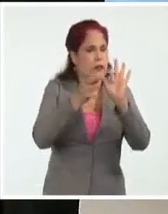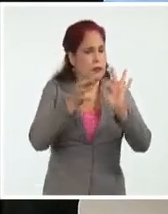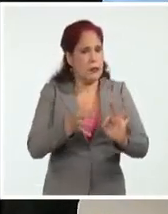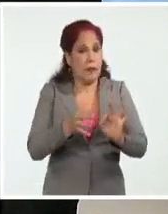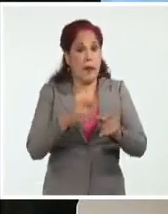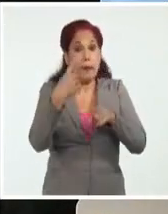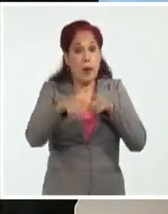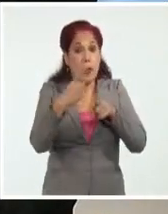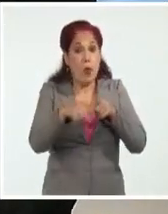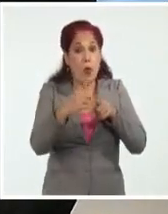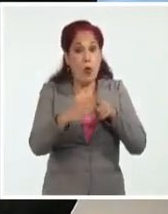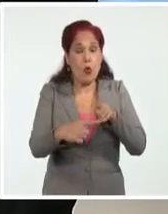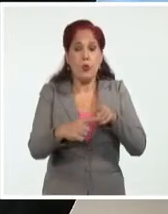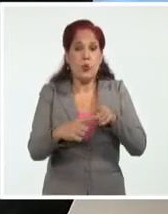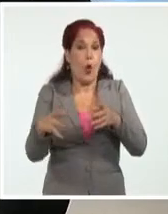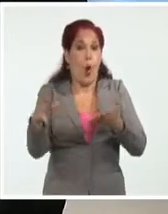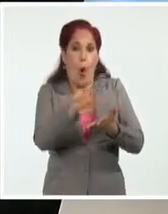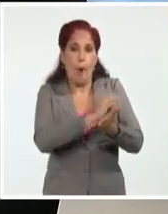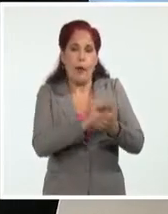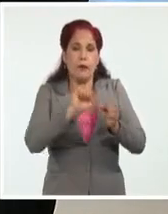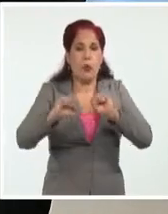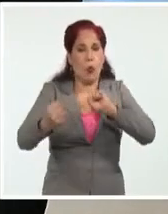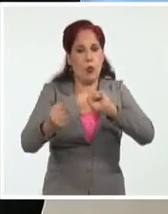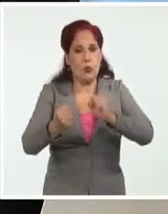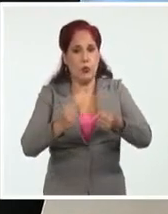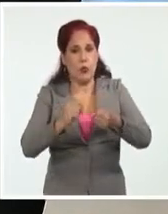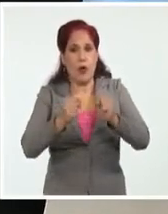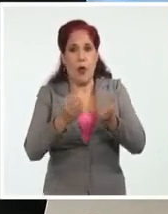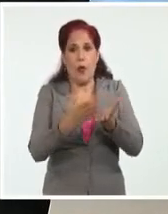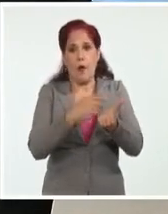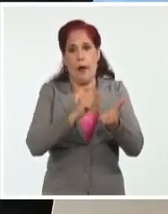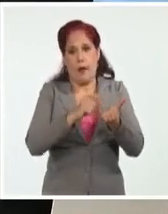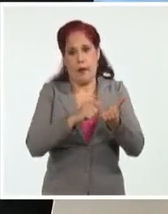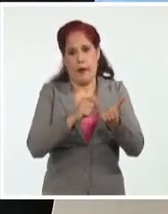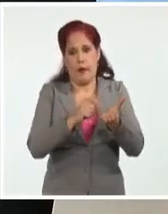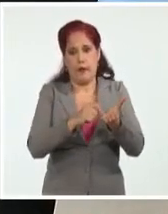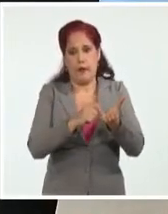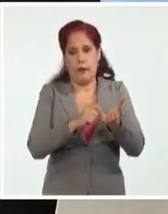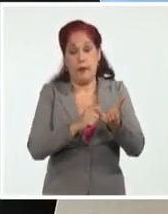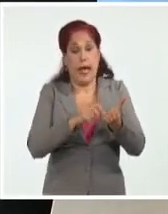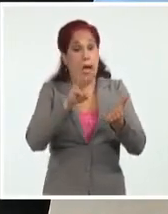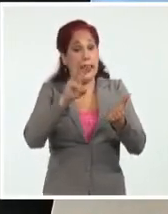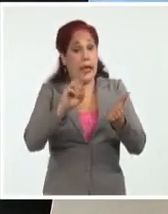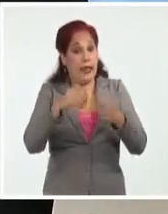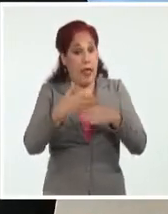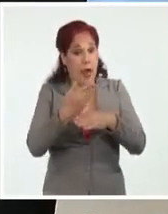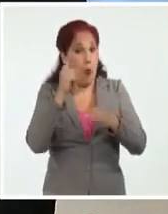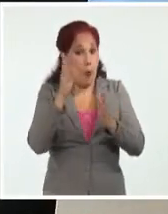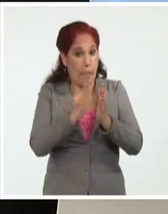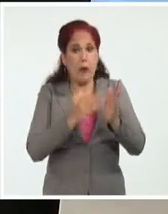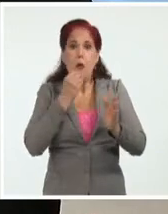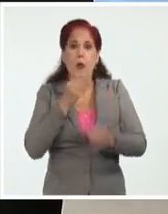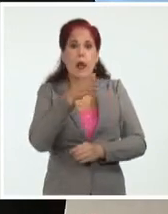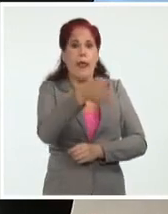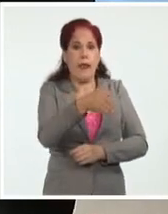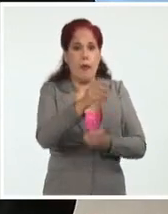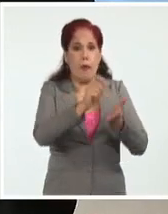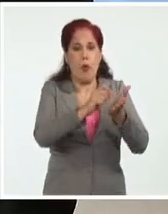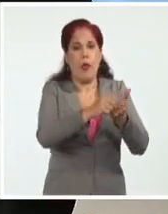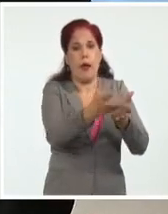los productos serán, digamos que, controlados a partir de la libreta de abastecimiento. Se dispone de 30 días para acceder a los